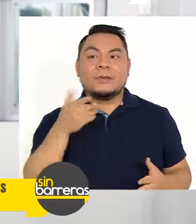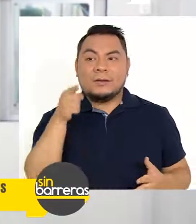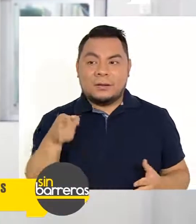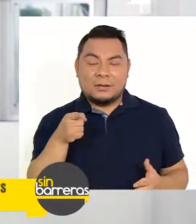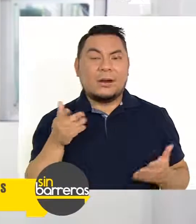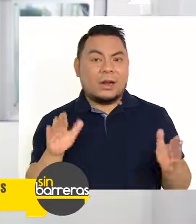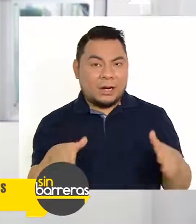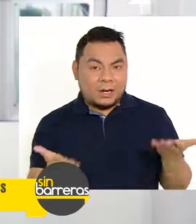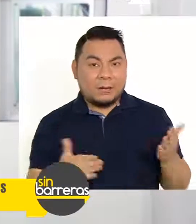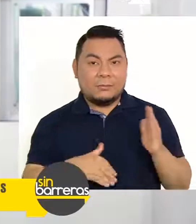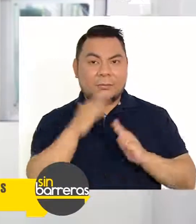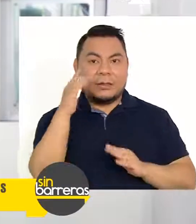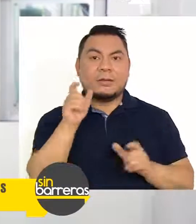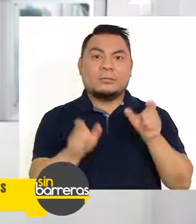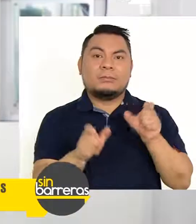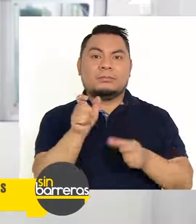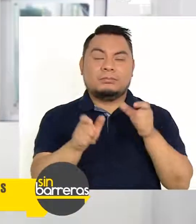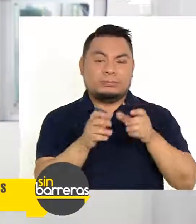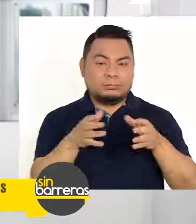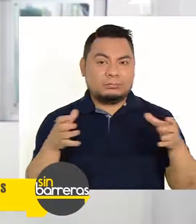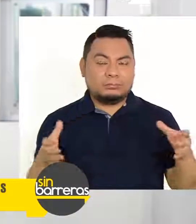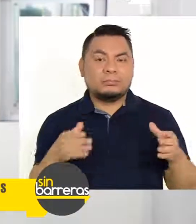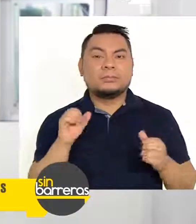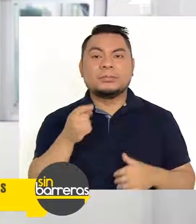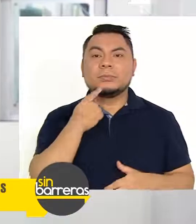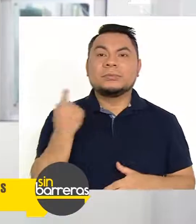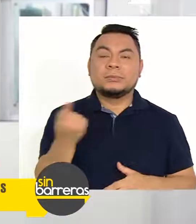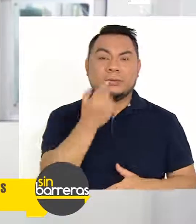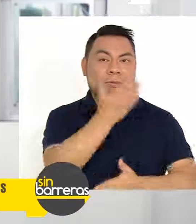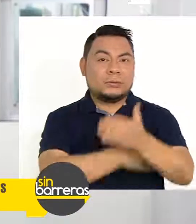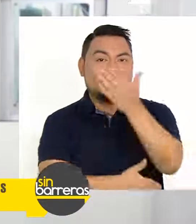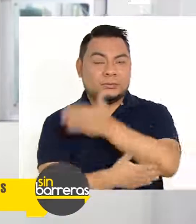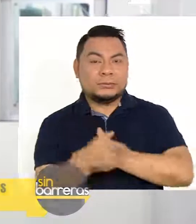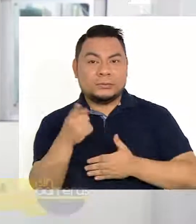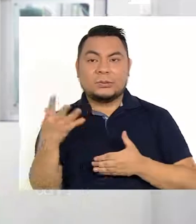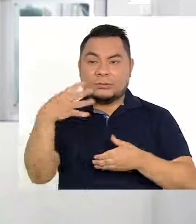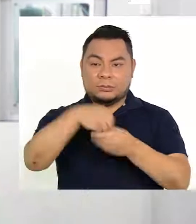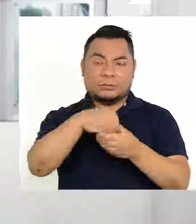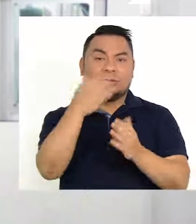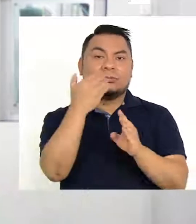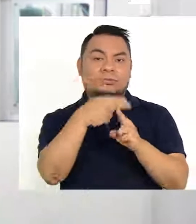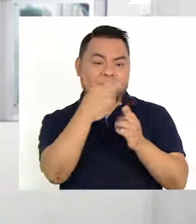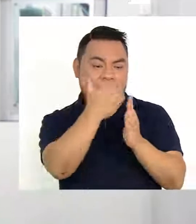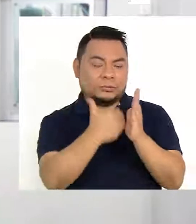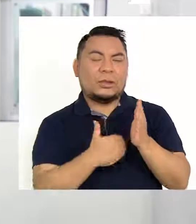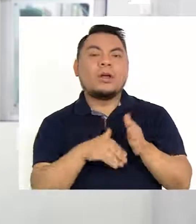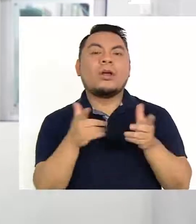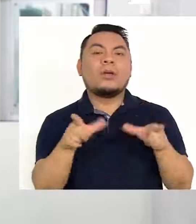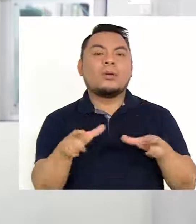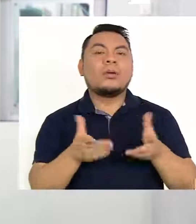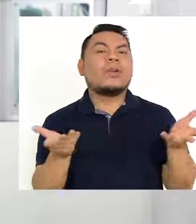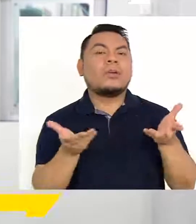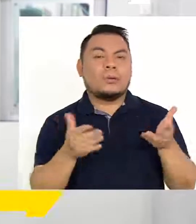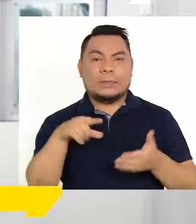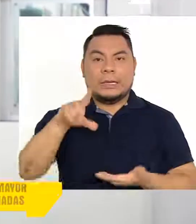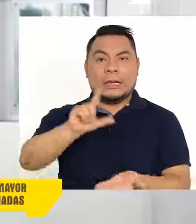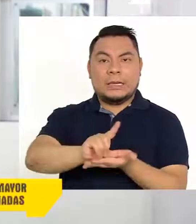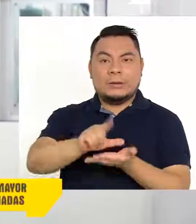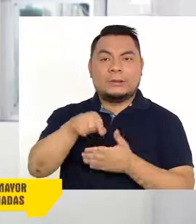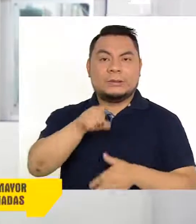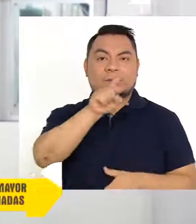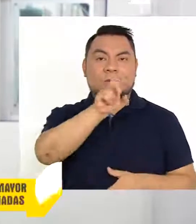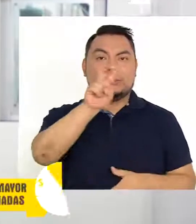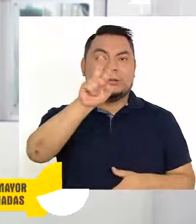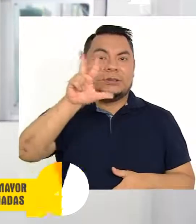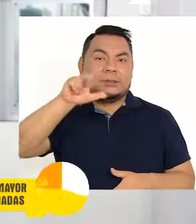La región que cuenta con mayor número de personas con discapacidad empadronados es Lima Metropolitana y tiene más